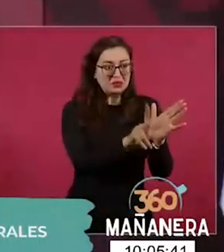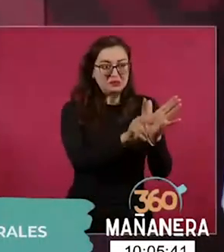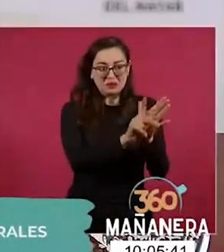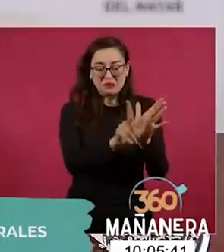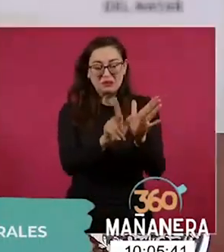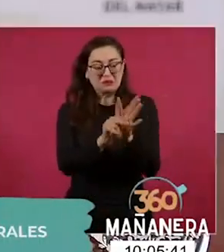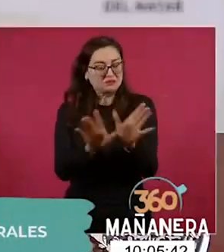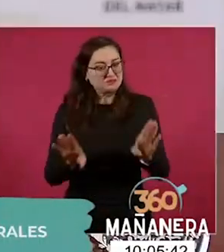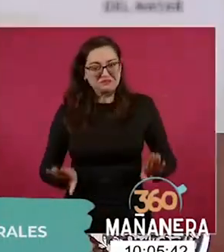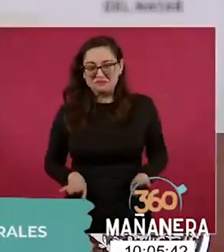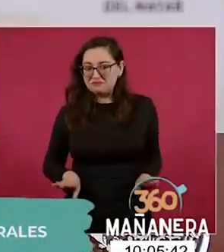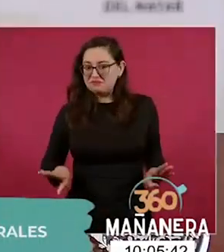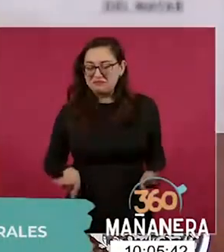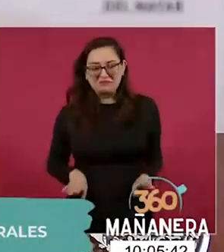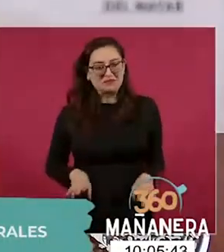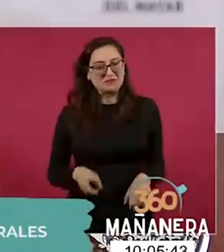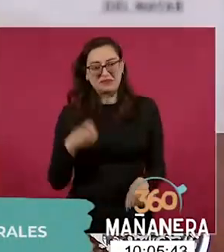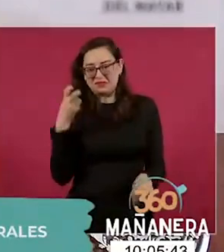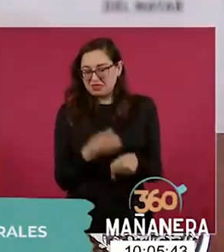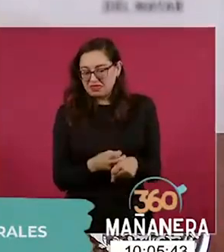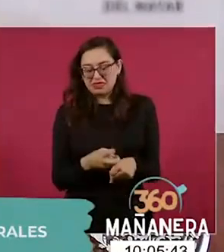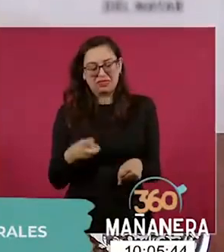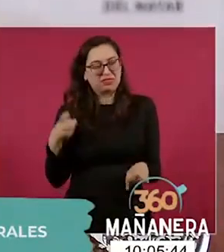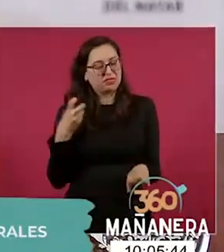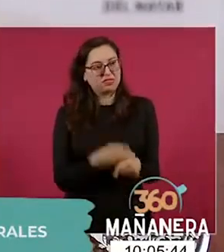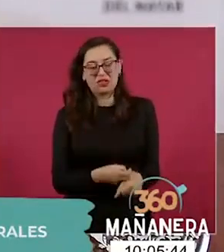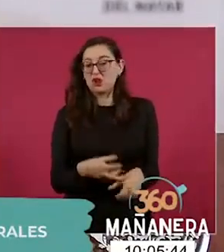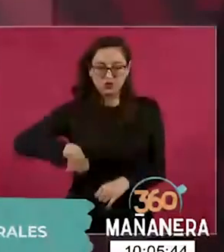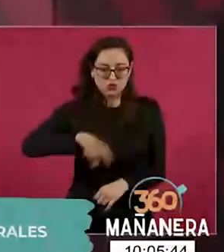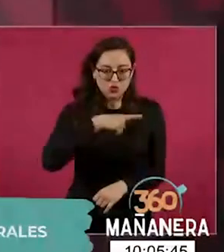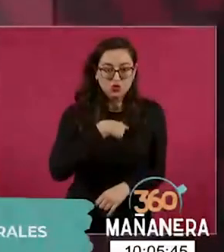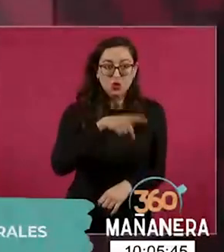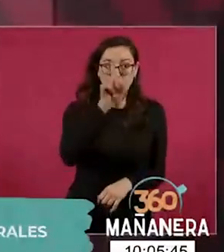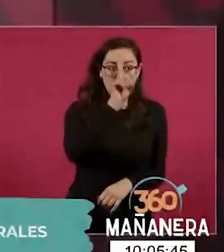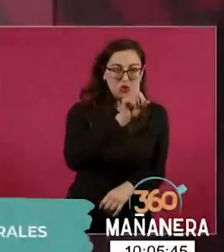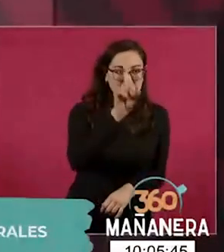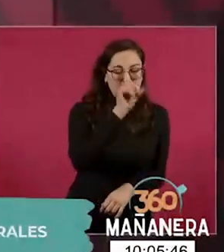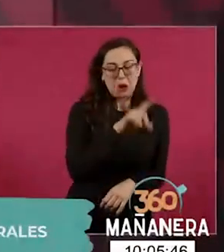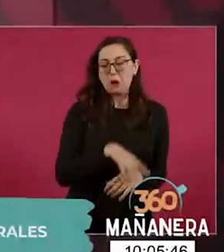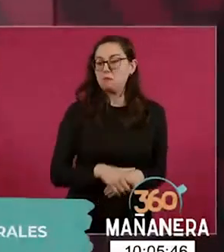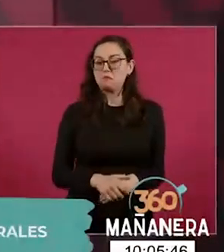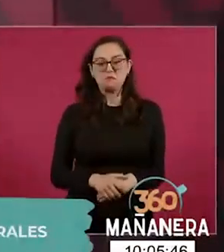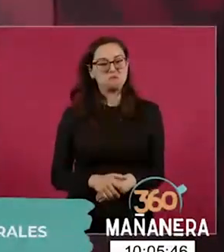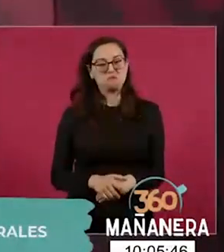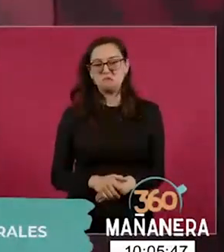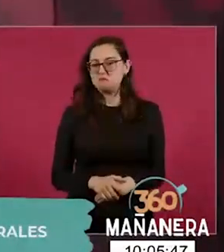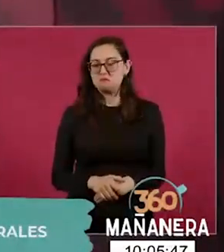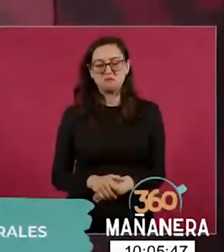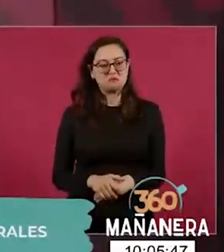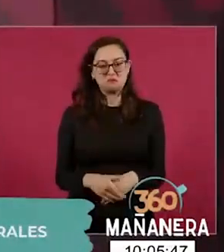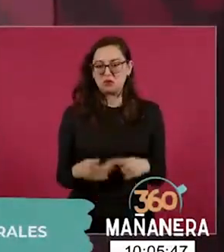que este les hacemos recomendaciones andan buscando